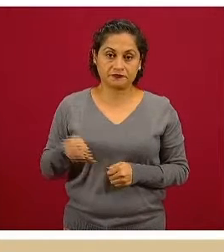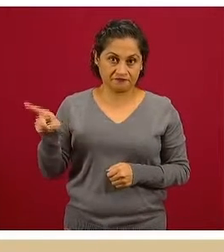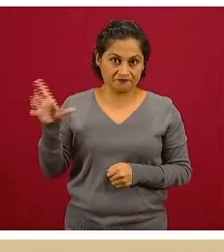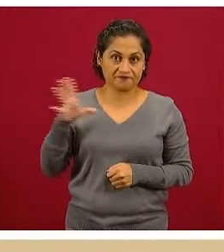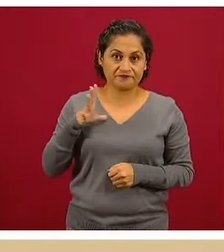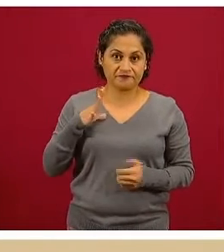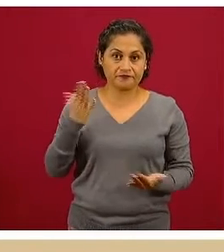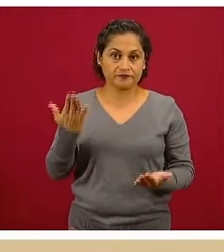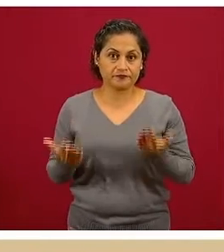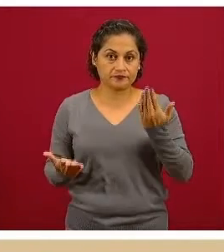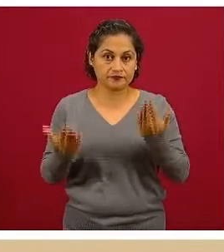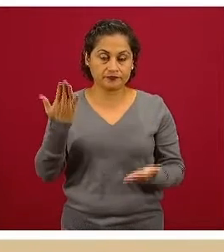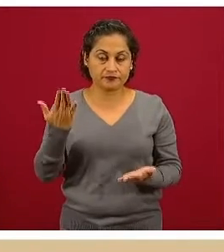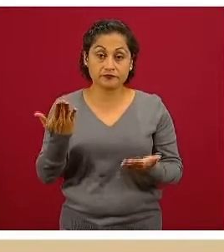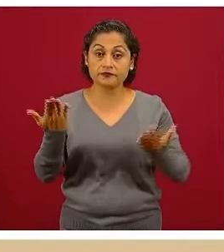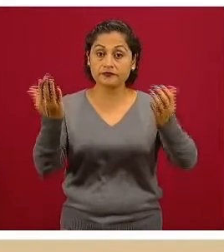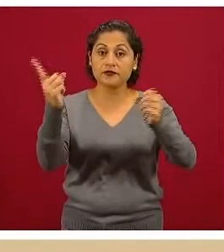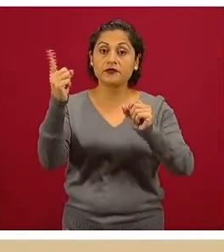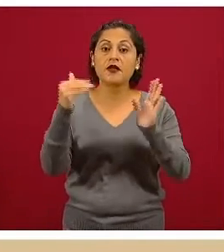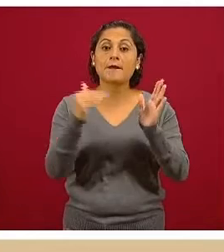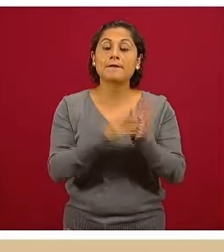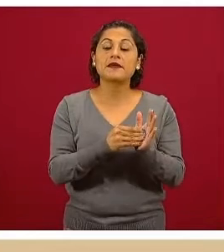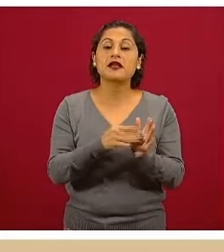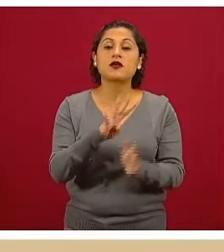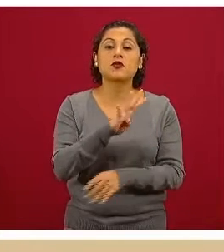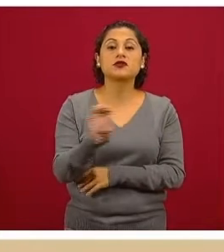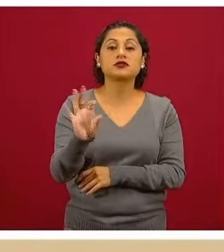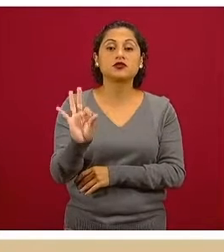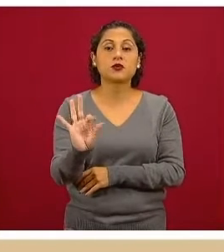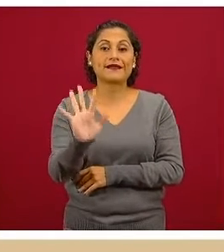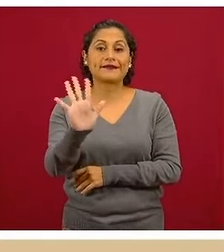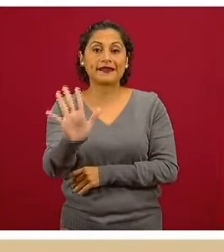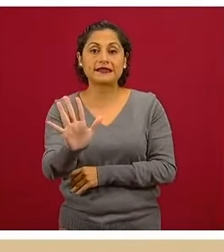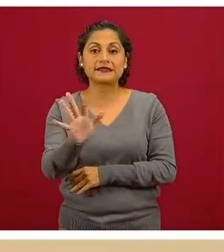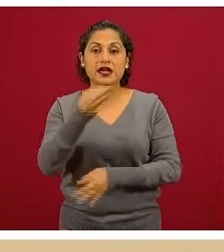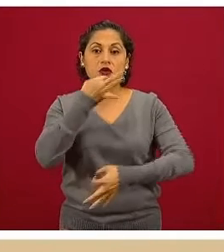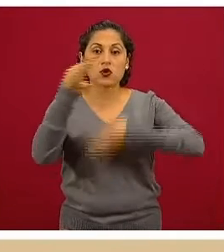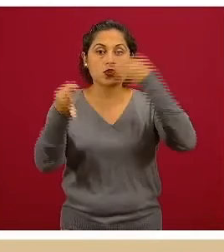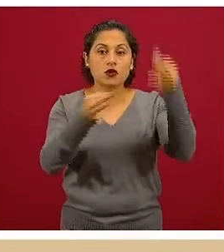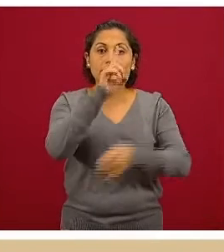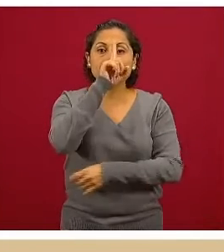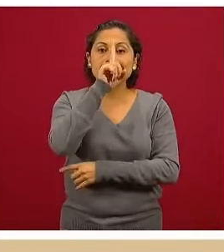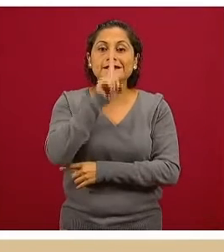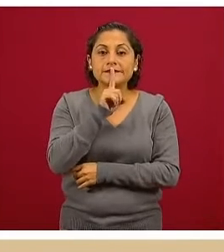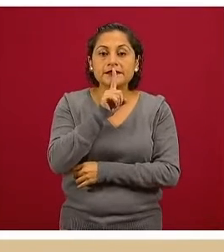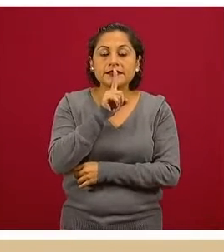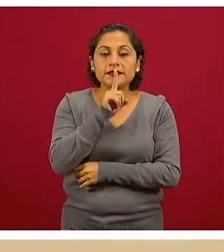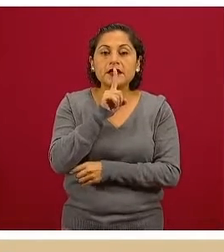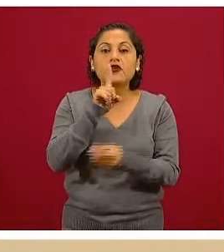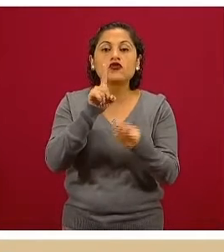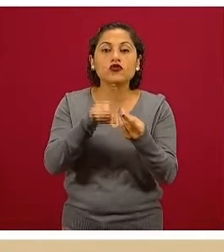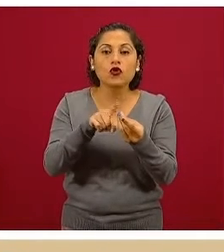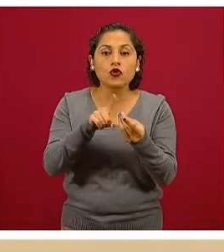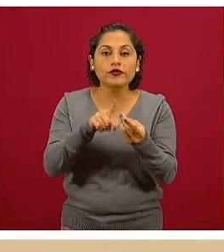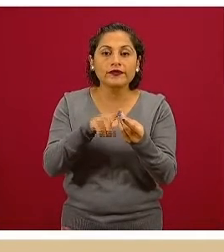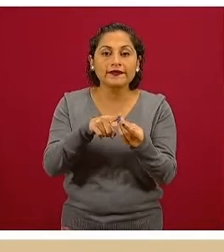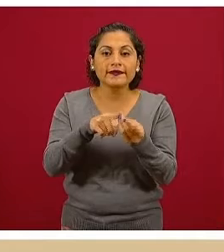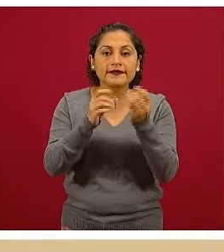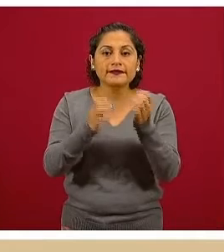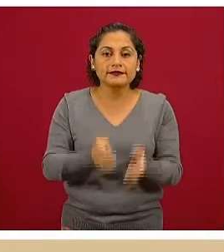tenemos dentro del equipo de Infodemia MX, hasta el mes de agosto de este